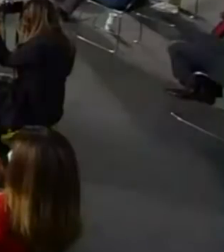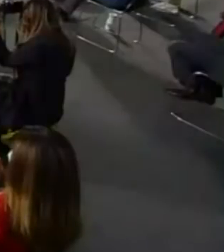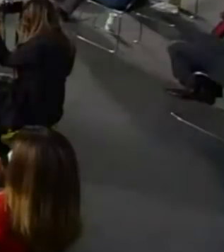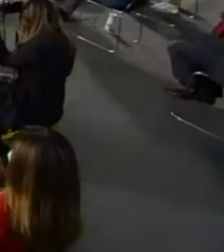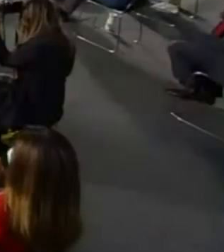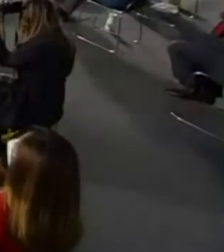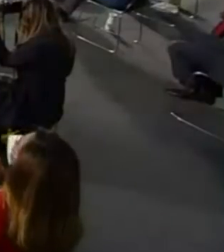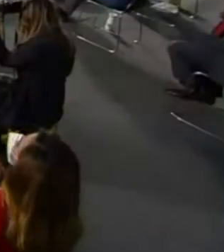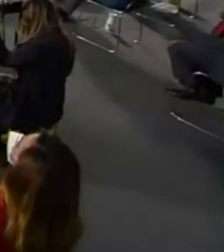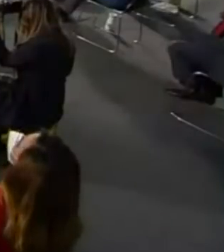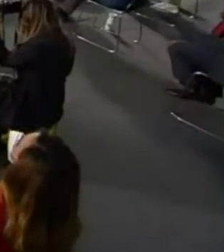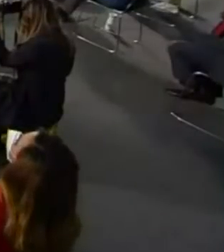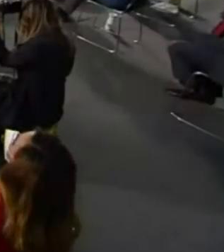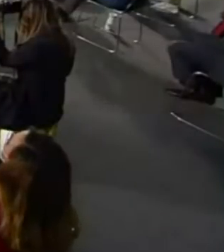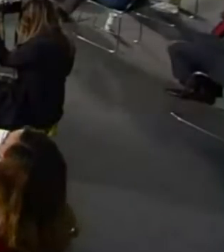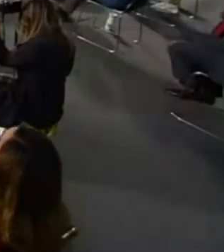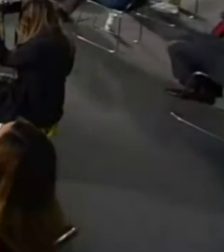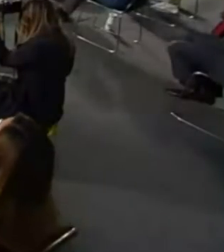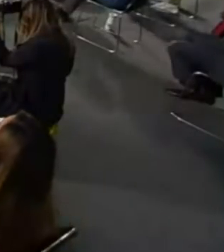tecnologías,